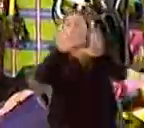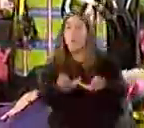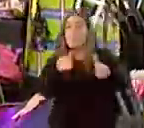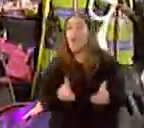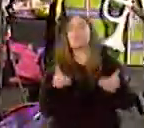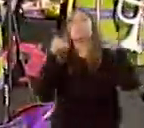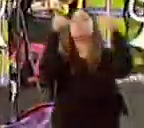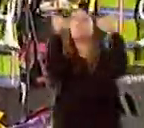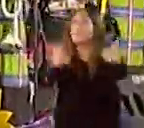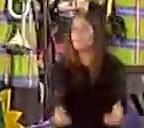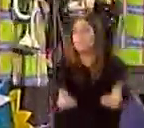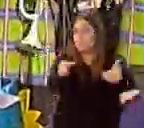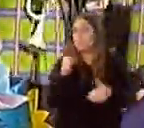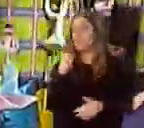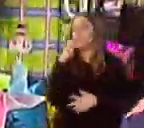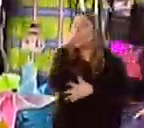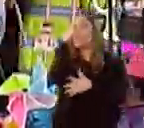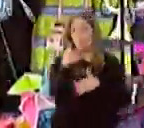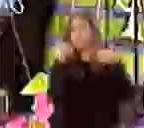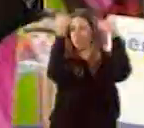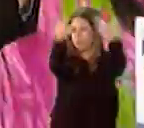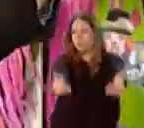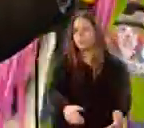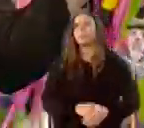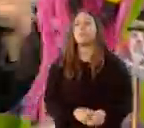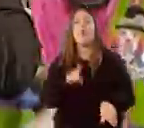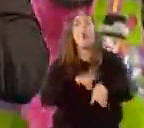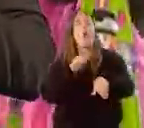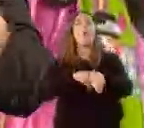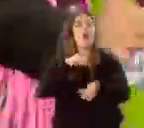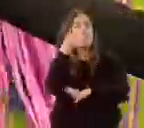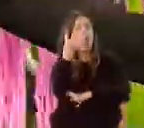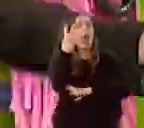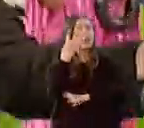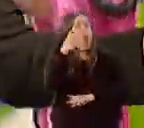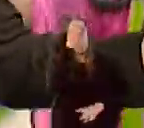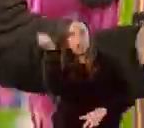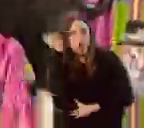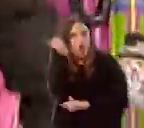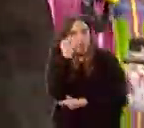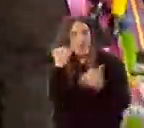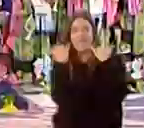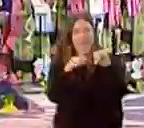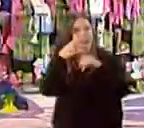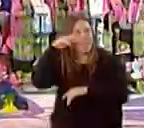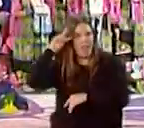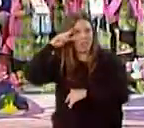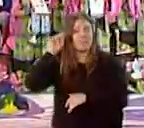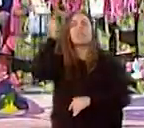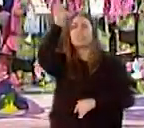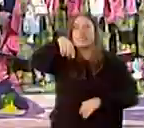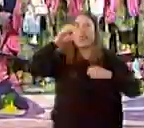dos días a las cuatros no olviden será la gala tracks una caja con